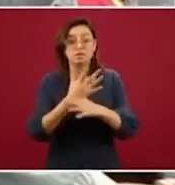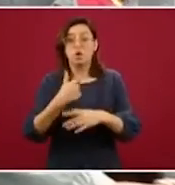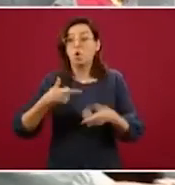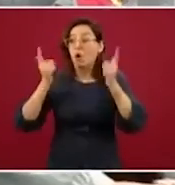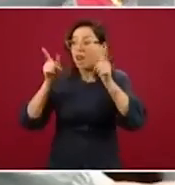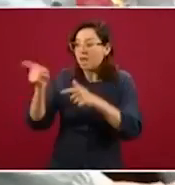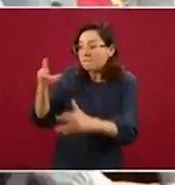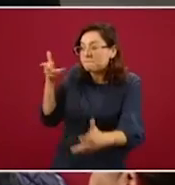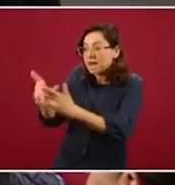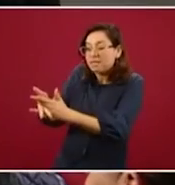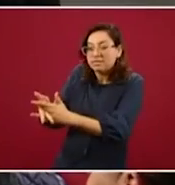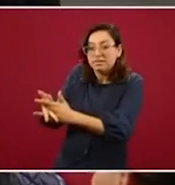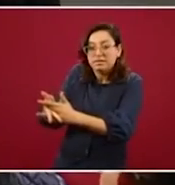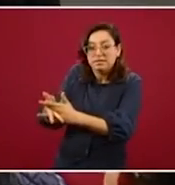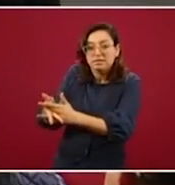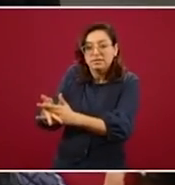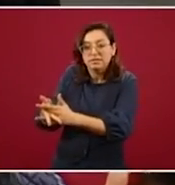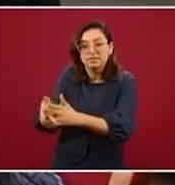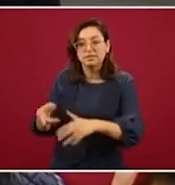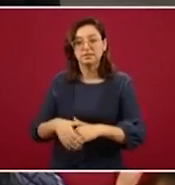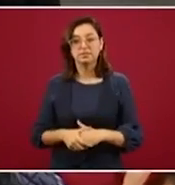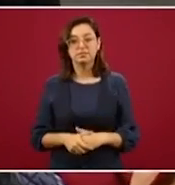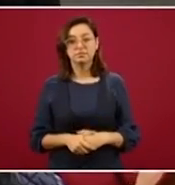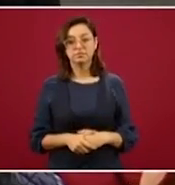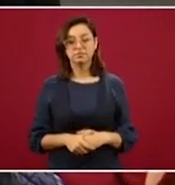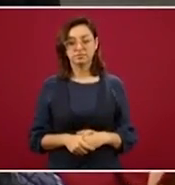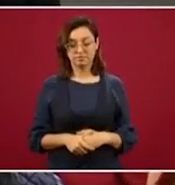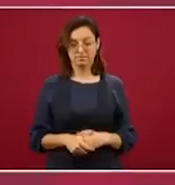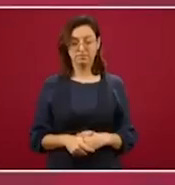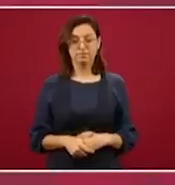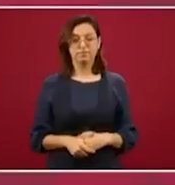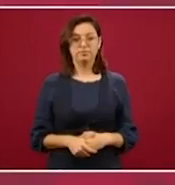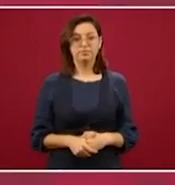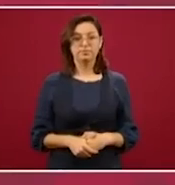puedo hasta la